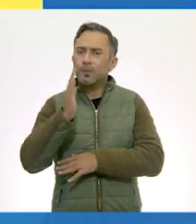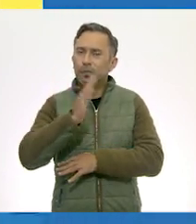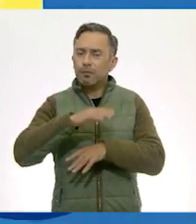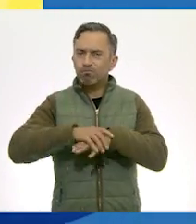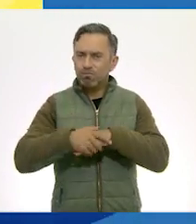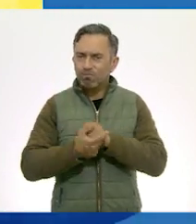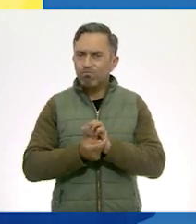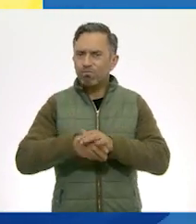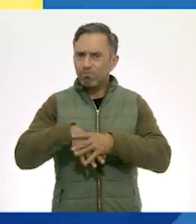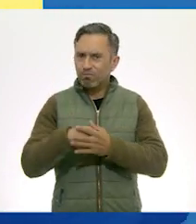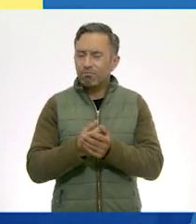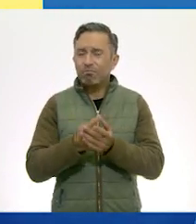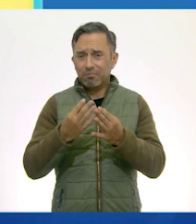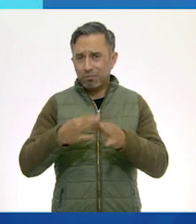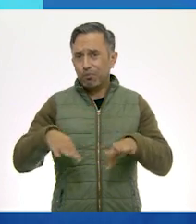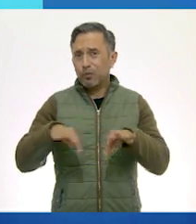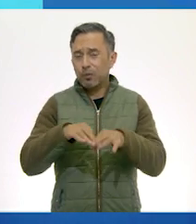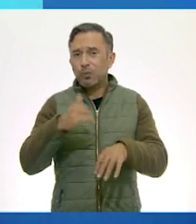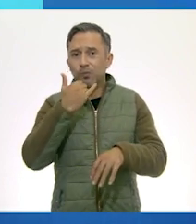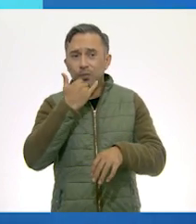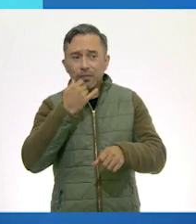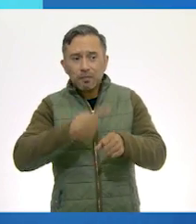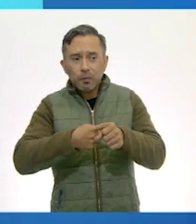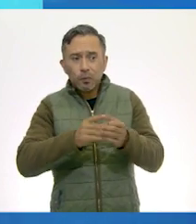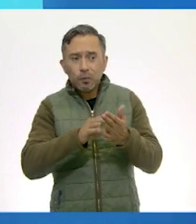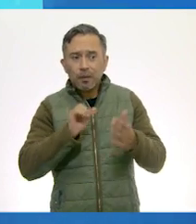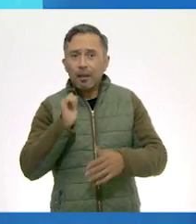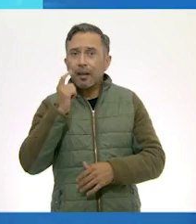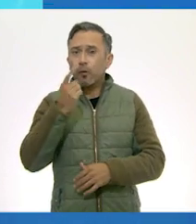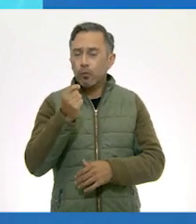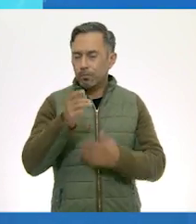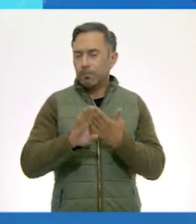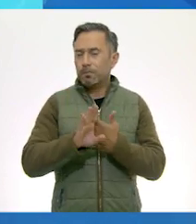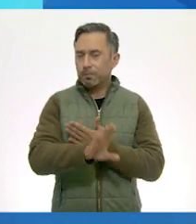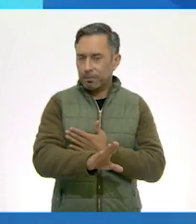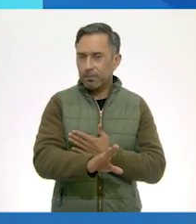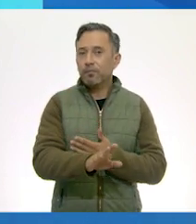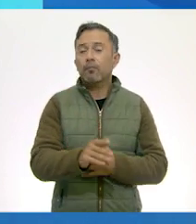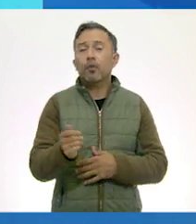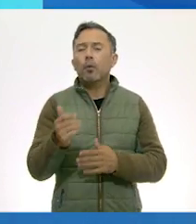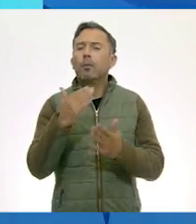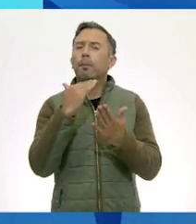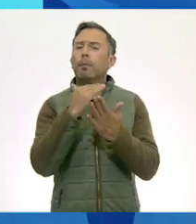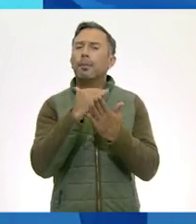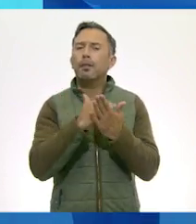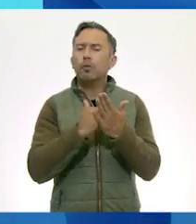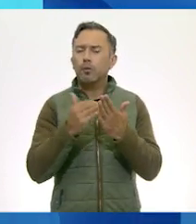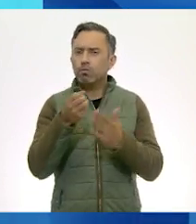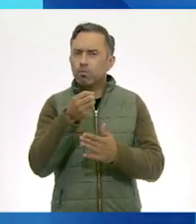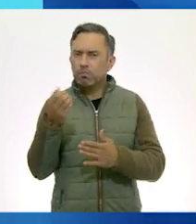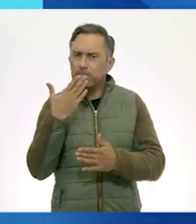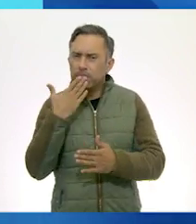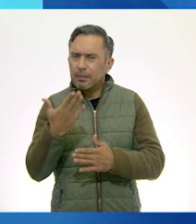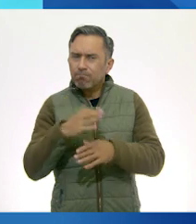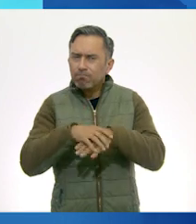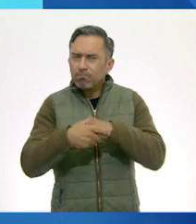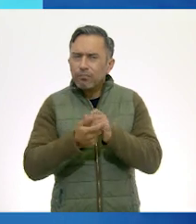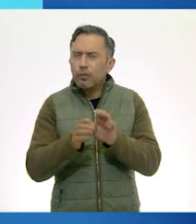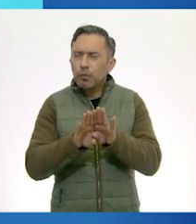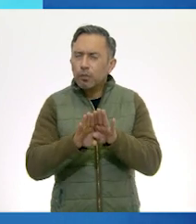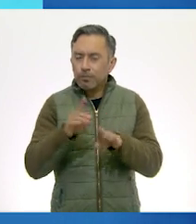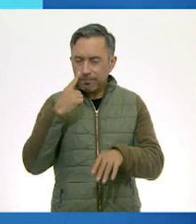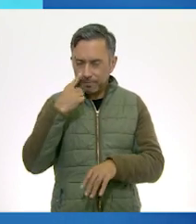importante para prevenir cualquier enfermedad. Sigue estos pasos para hacerlo correctamente. Moja tus